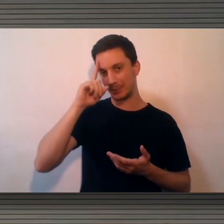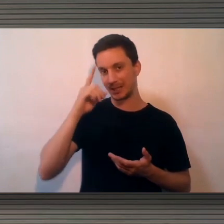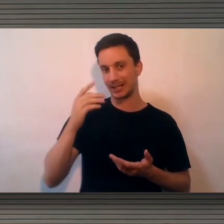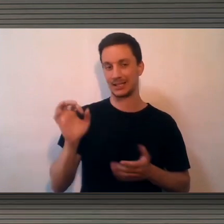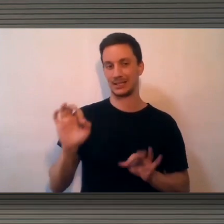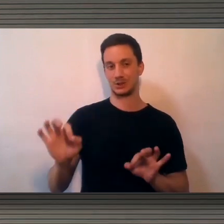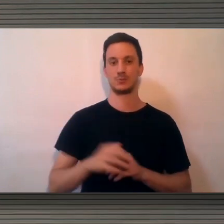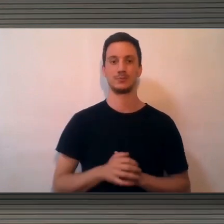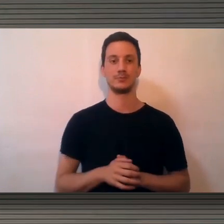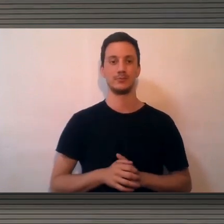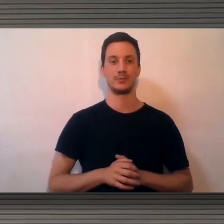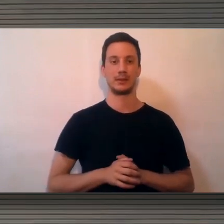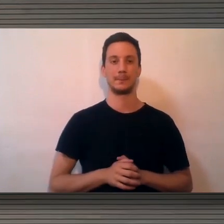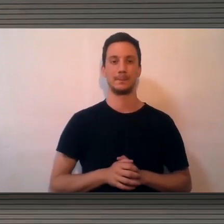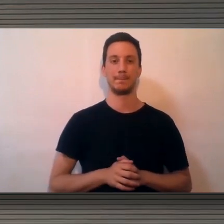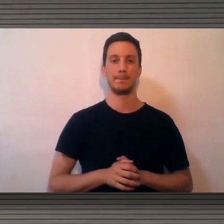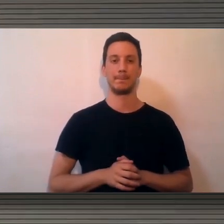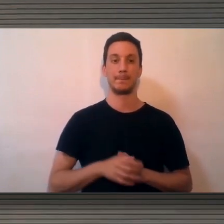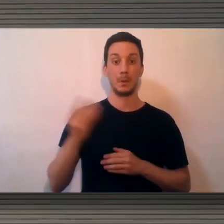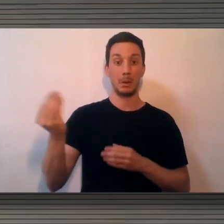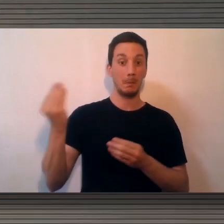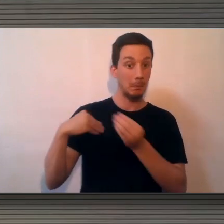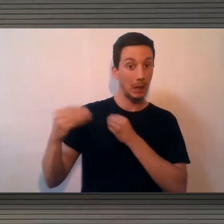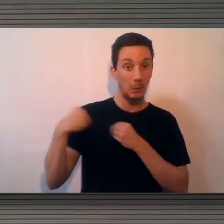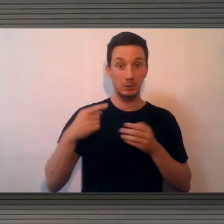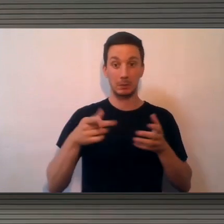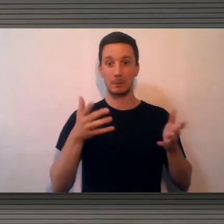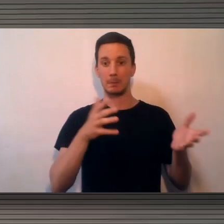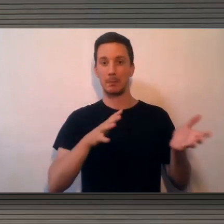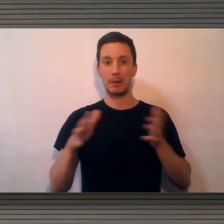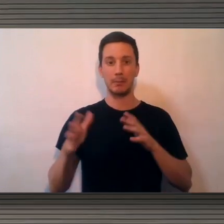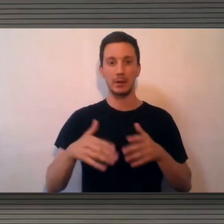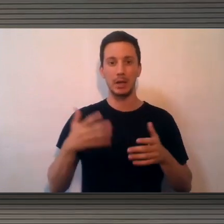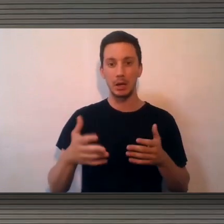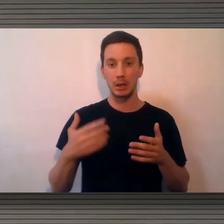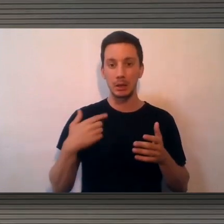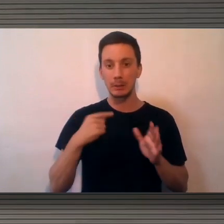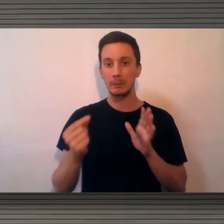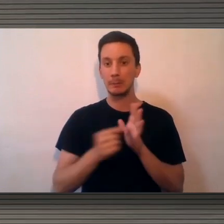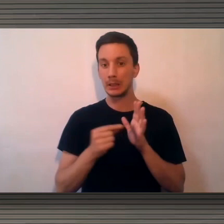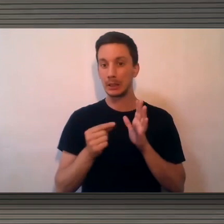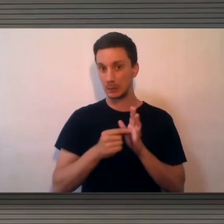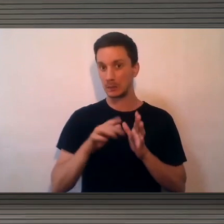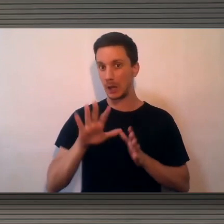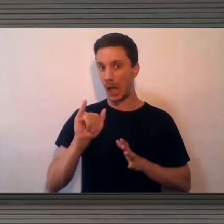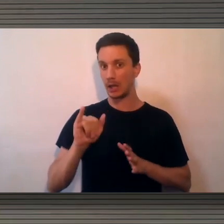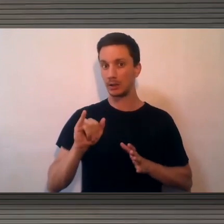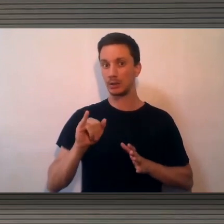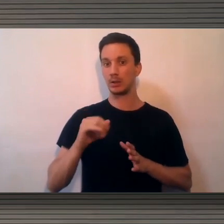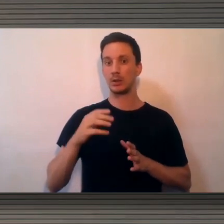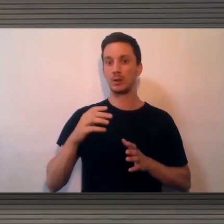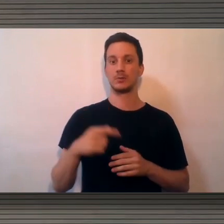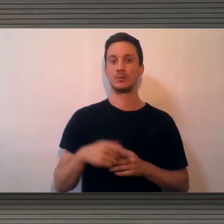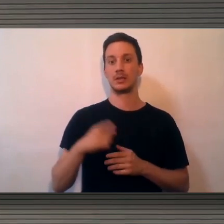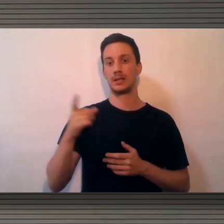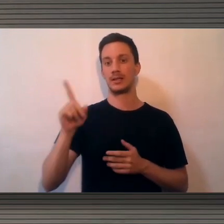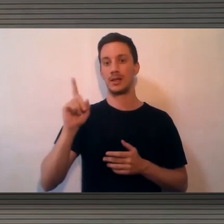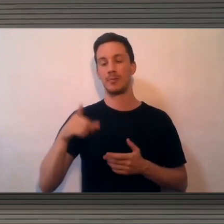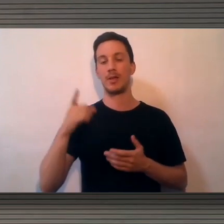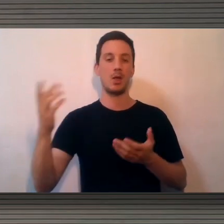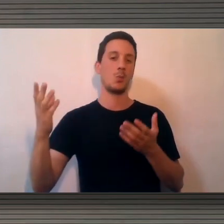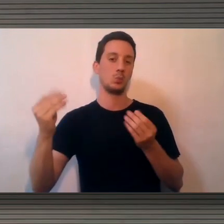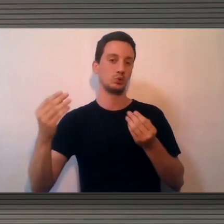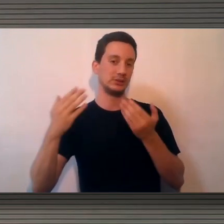Bueno, veo que estas eran las preguntas que teníamos más o menos. Nos quedan unos minutos. Sí, muchas gracias. Nos da gracias la